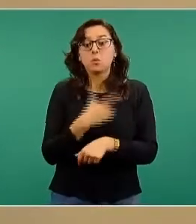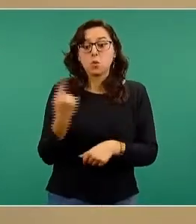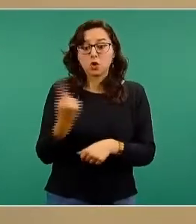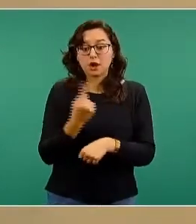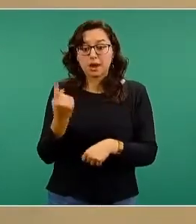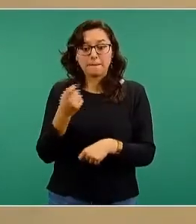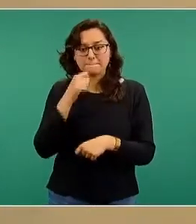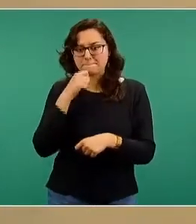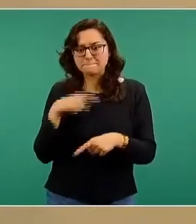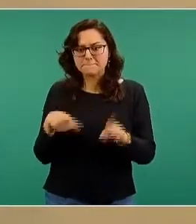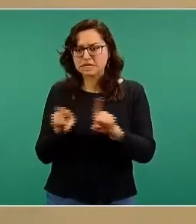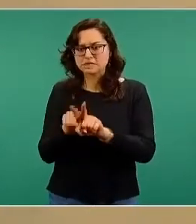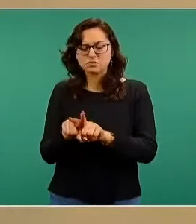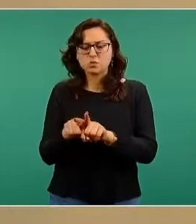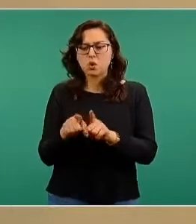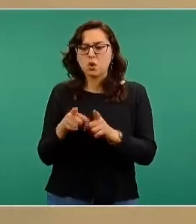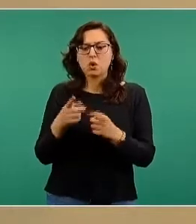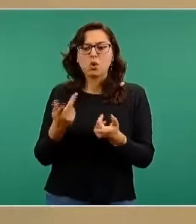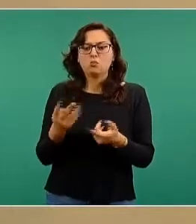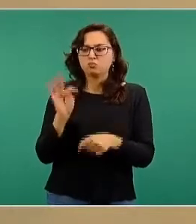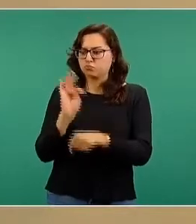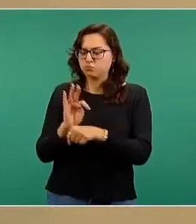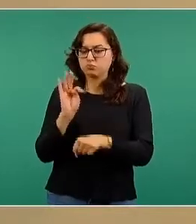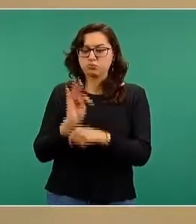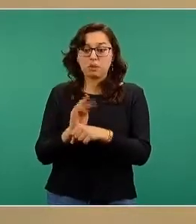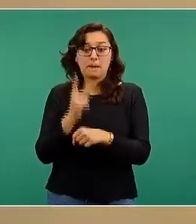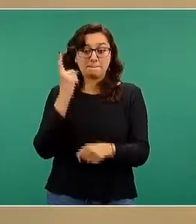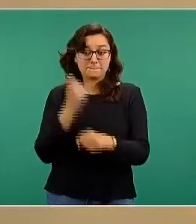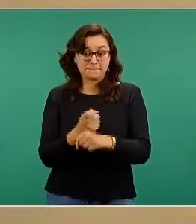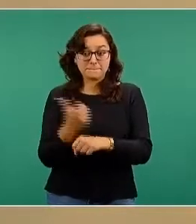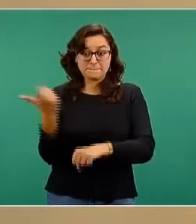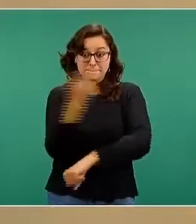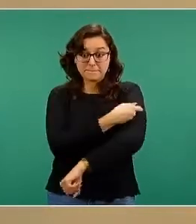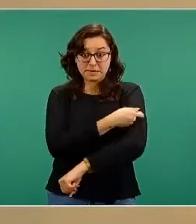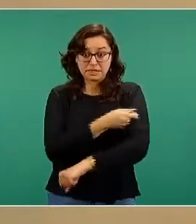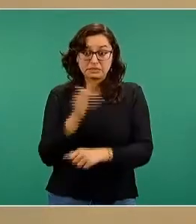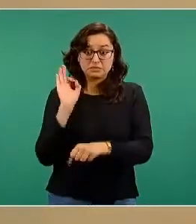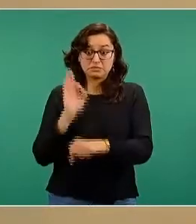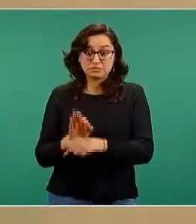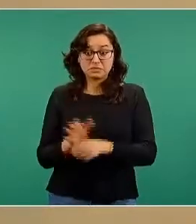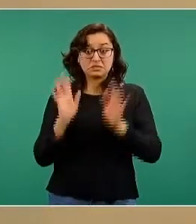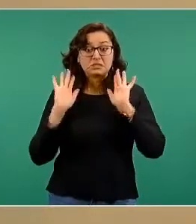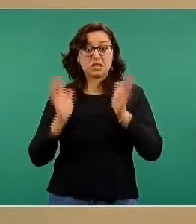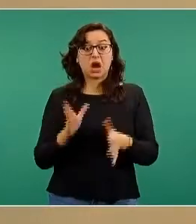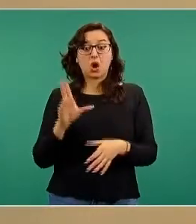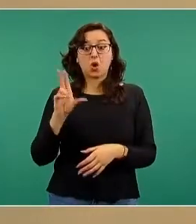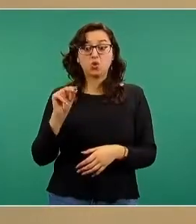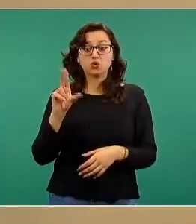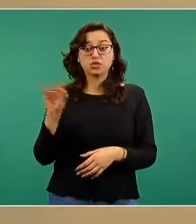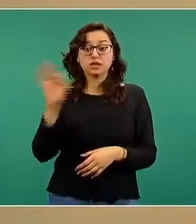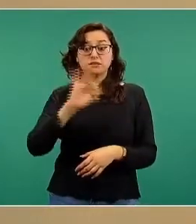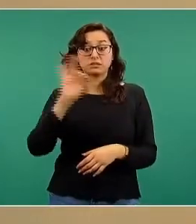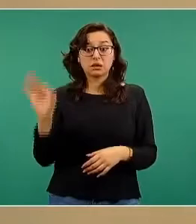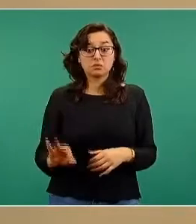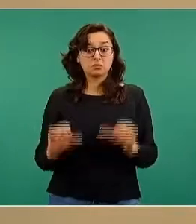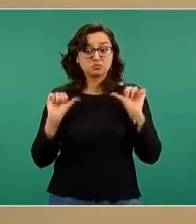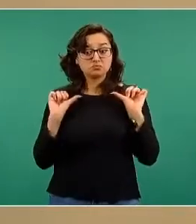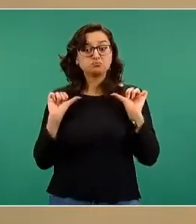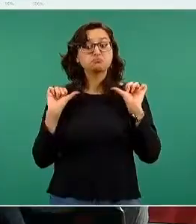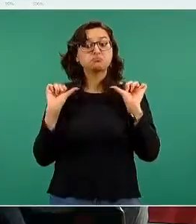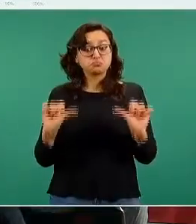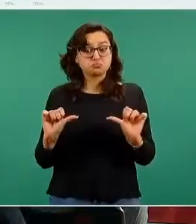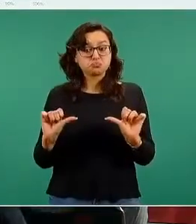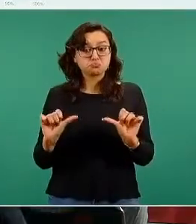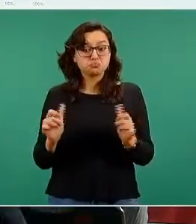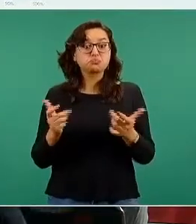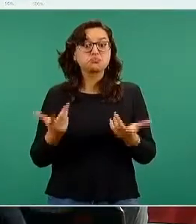la misma y con la primera aplicación tienen ya una eficacia que